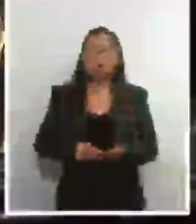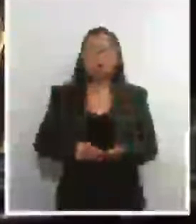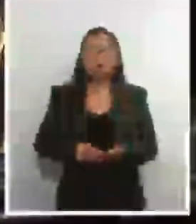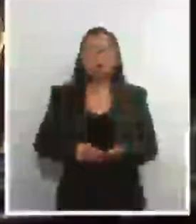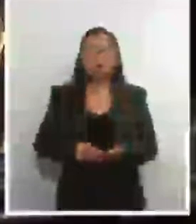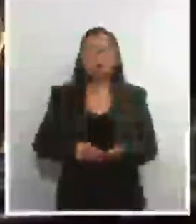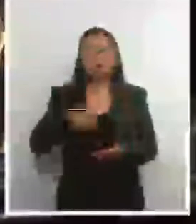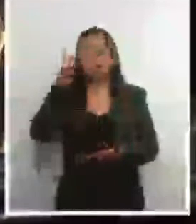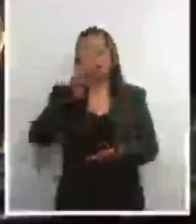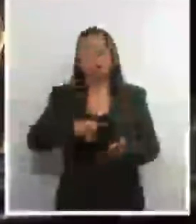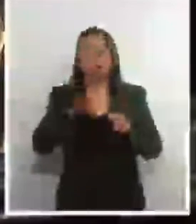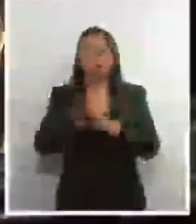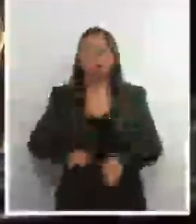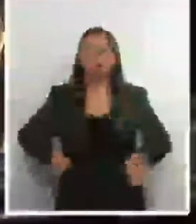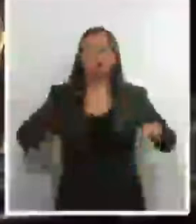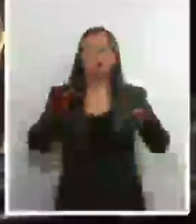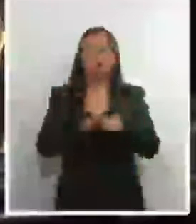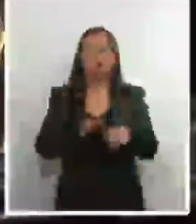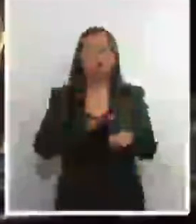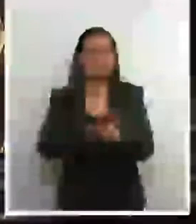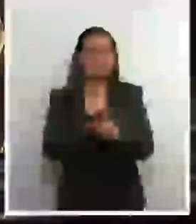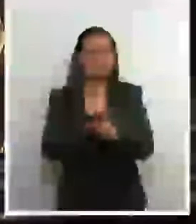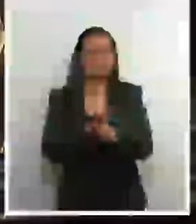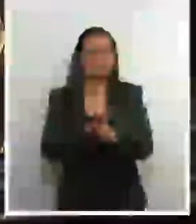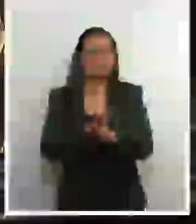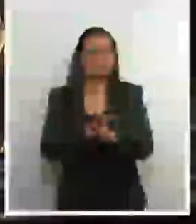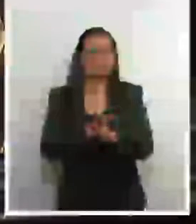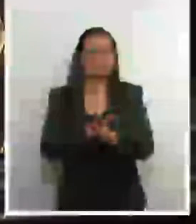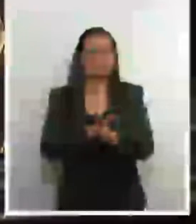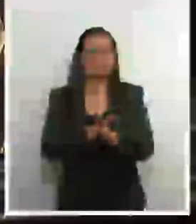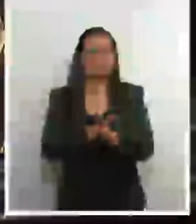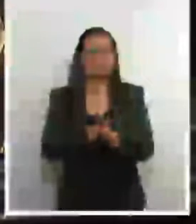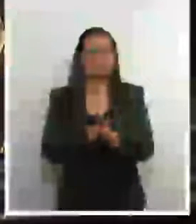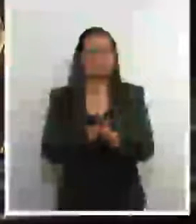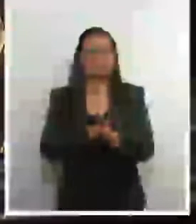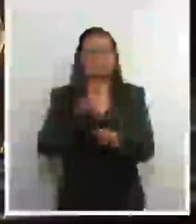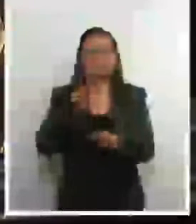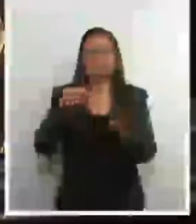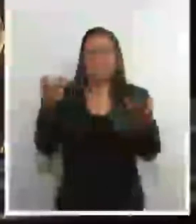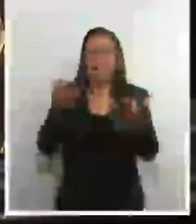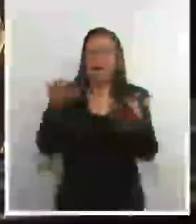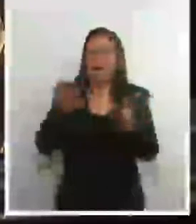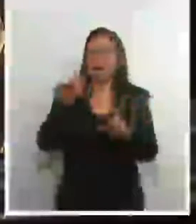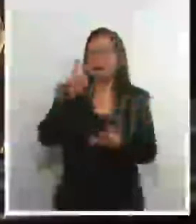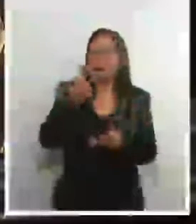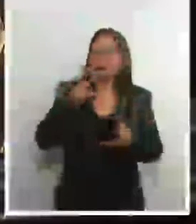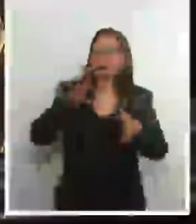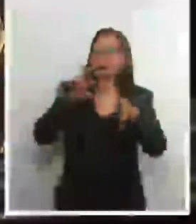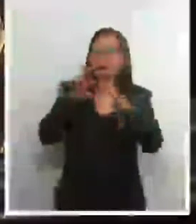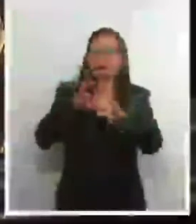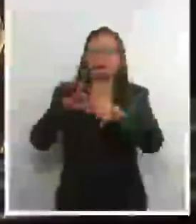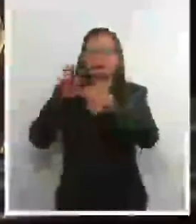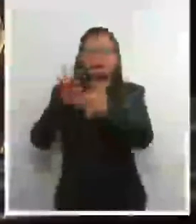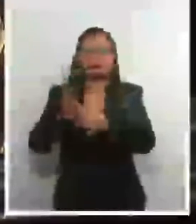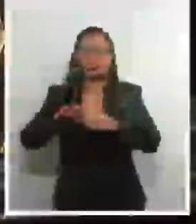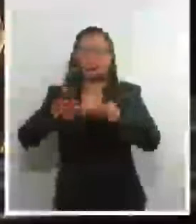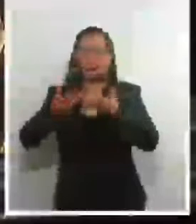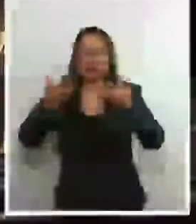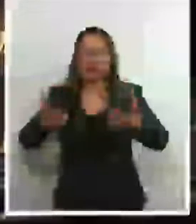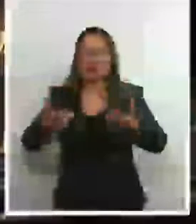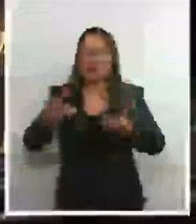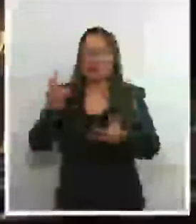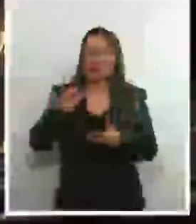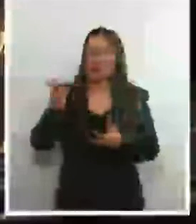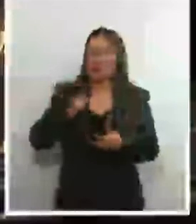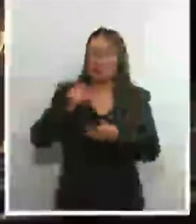muy importante que no se creen dos poderes que en algún momento dado van